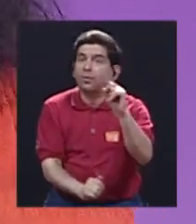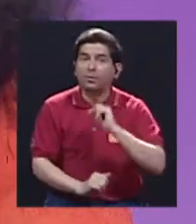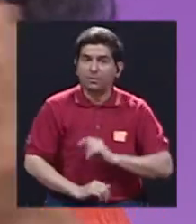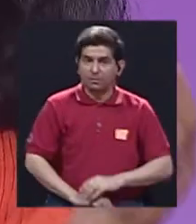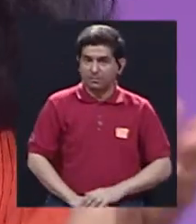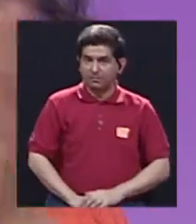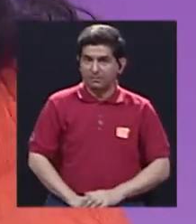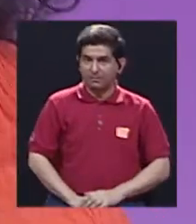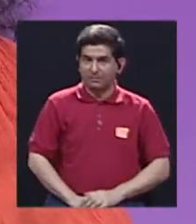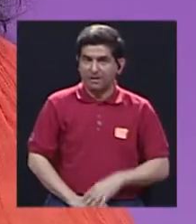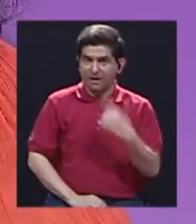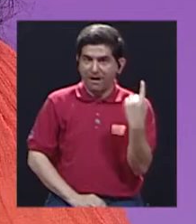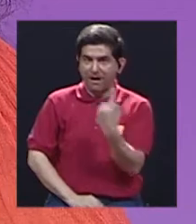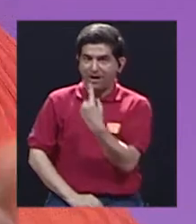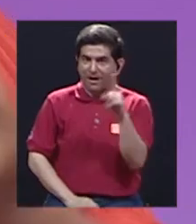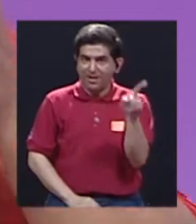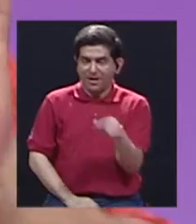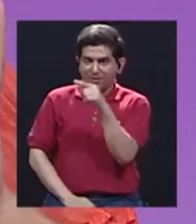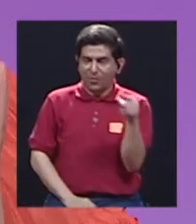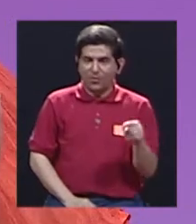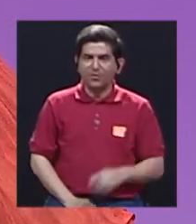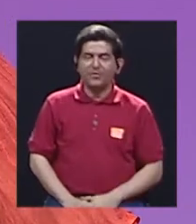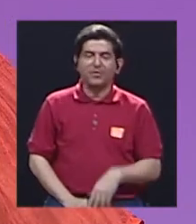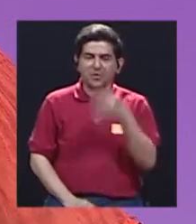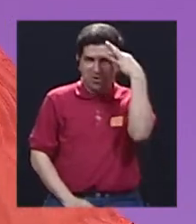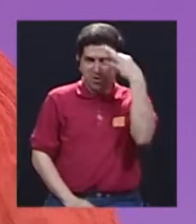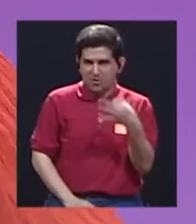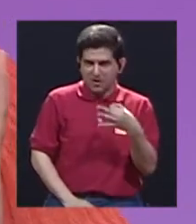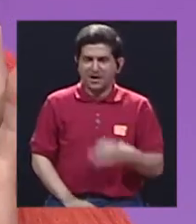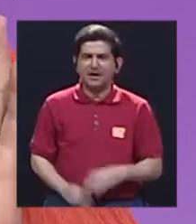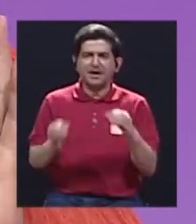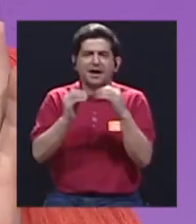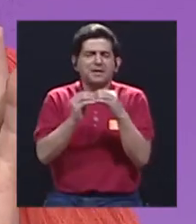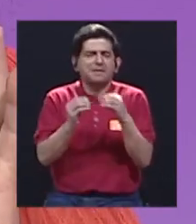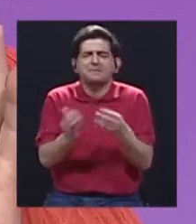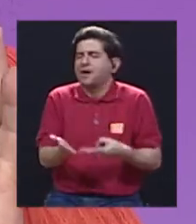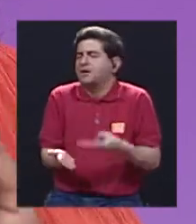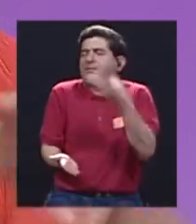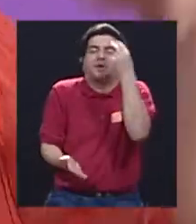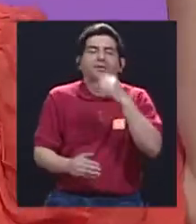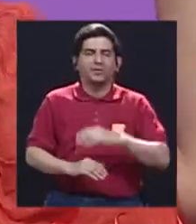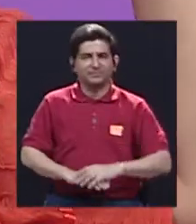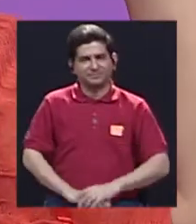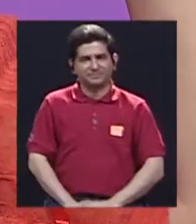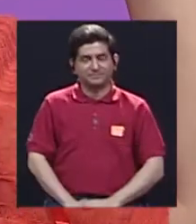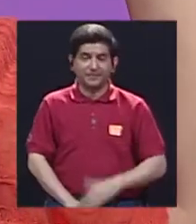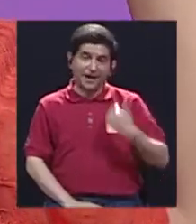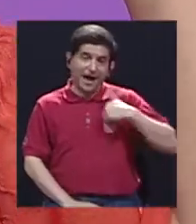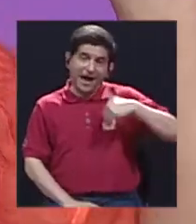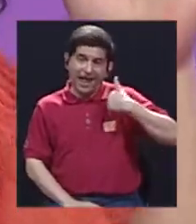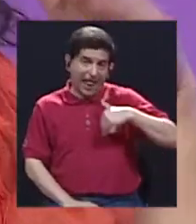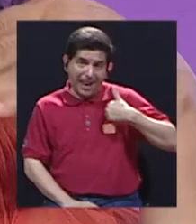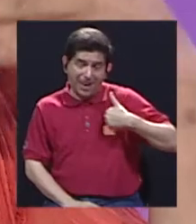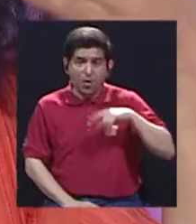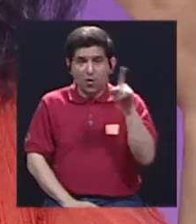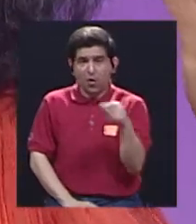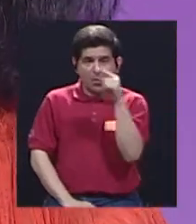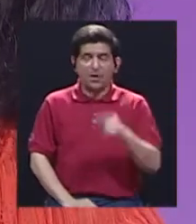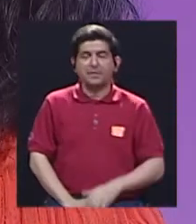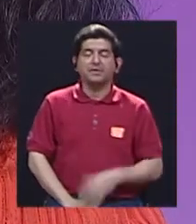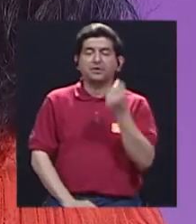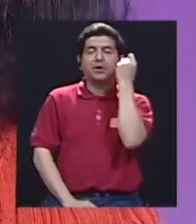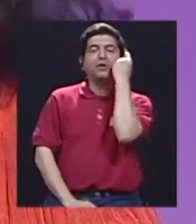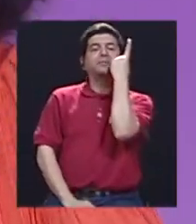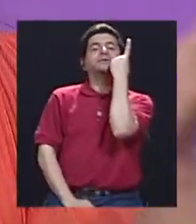no sino quitándole a cada cual lo que para cada cual era más preciado al hombre le quitó el